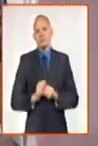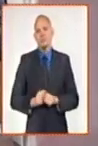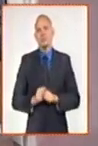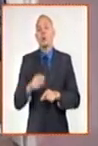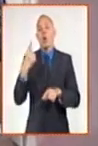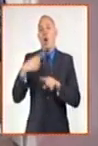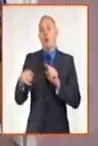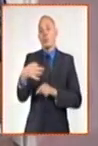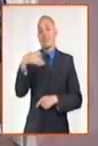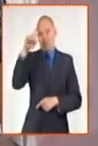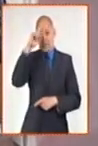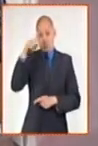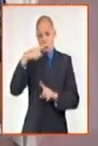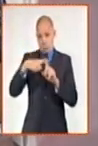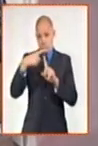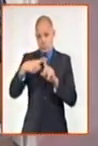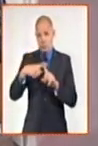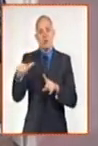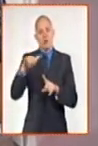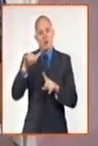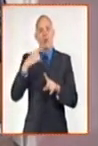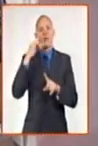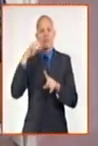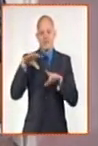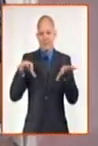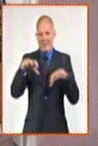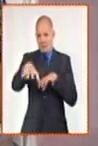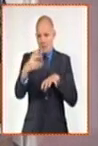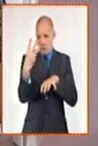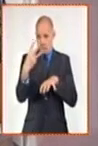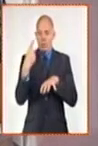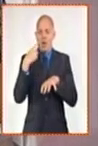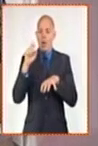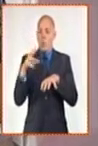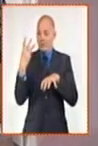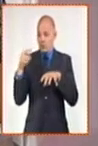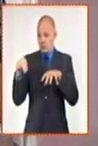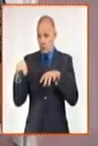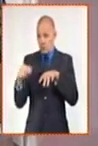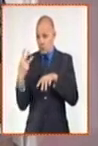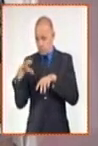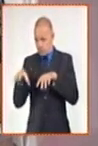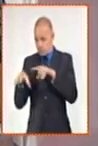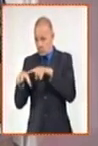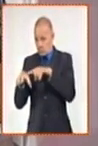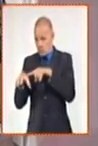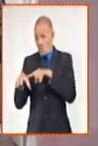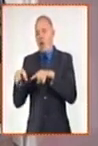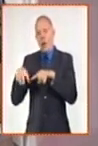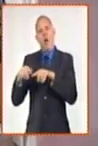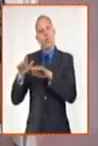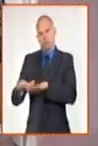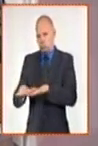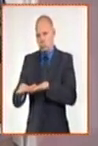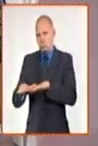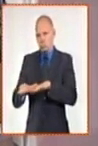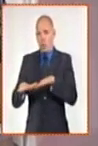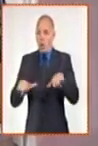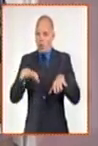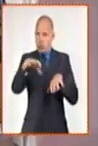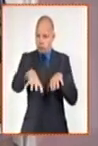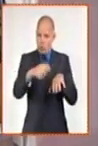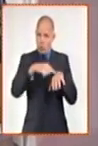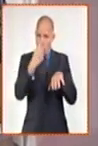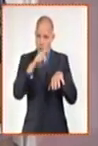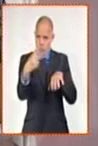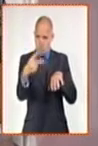la termoeléctrica de Santa Cruz, que está terminando los trabajos y ya debe estar próxima, en las próximas horas, comenzar el proceso